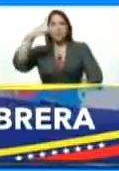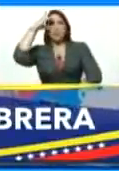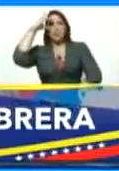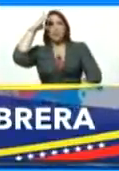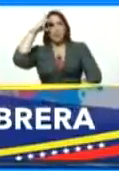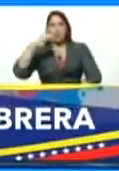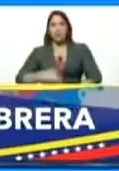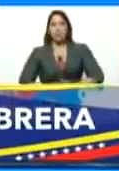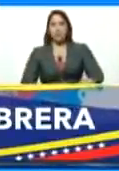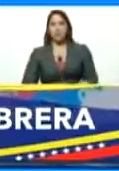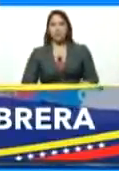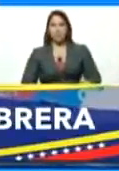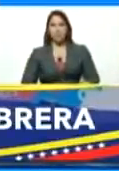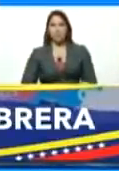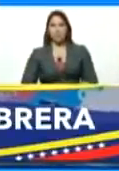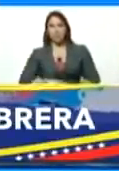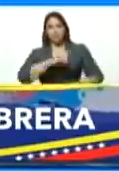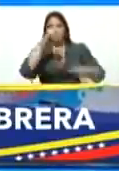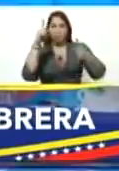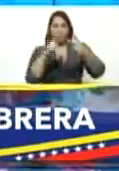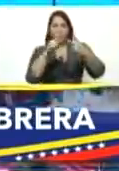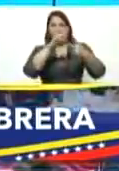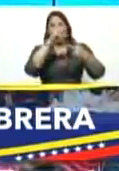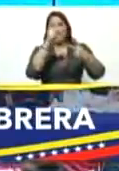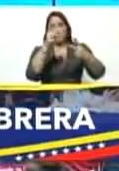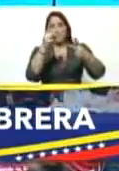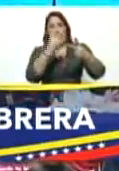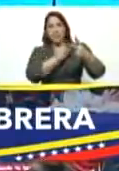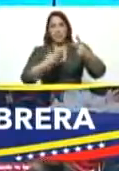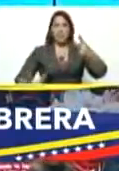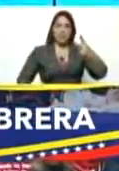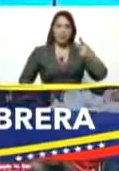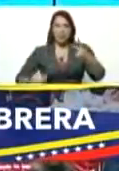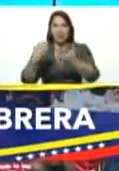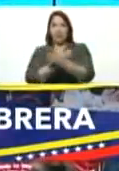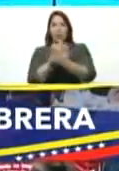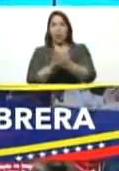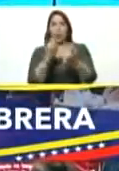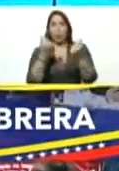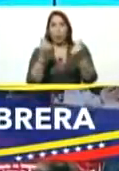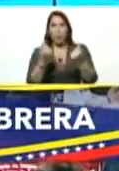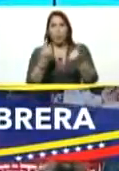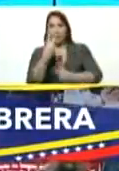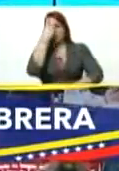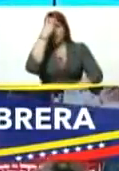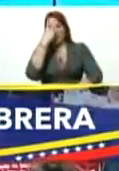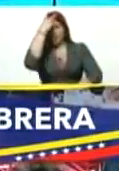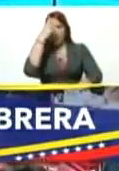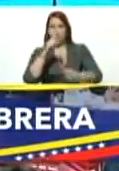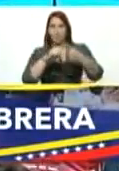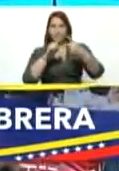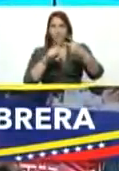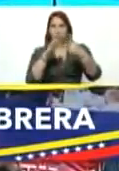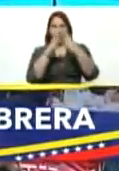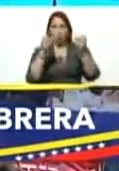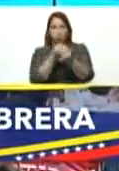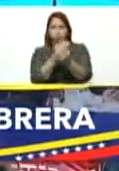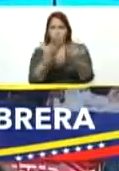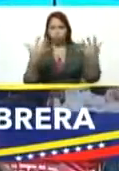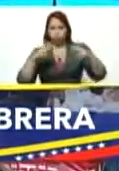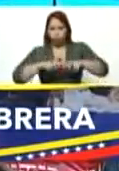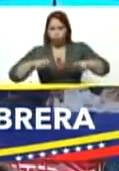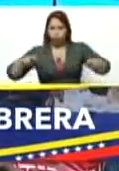rodríguez para el vicepresidente de economía tarek al aissami aquí están todos los ministros y